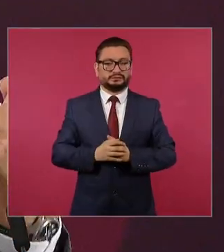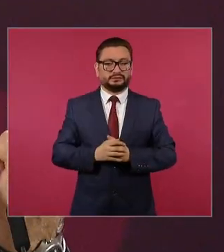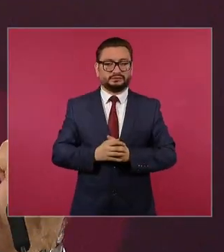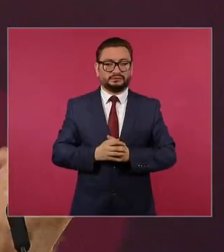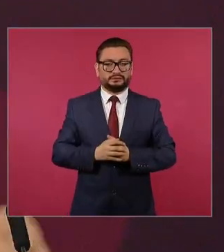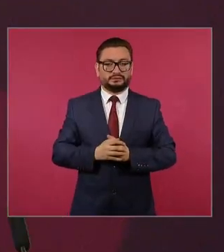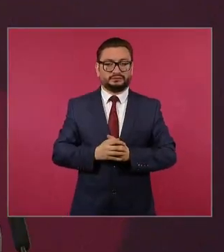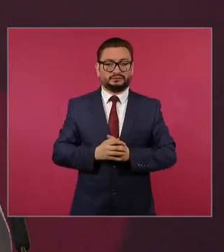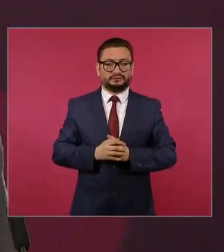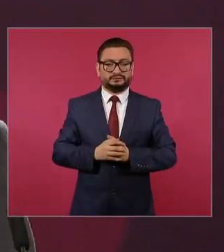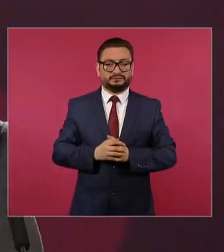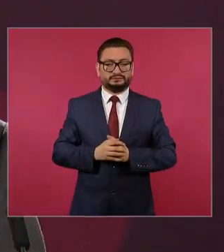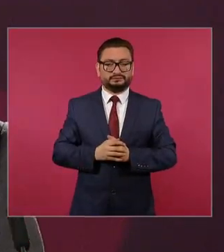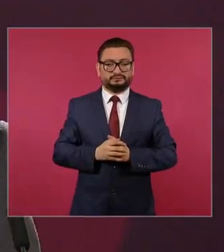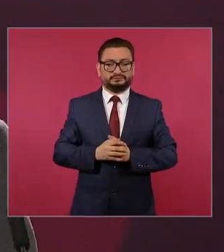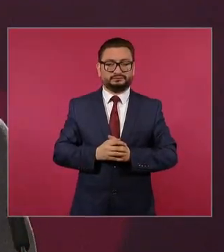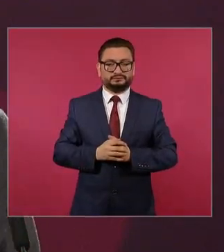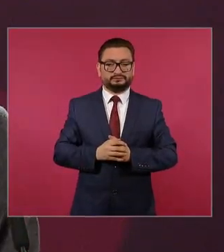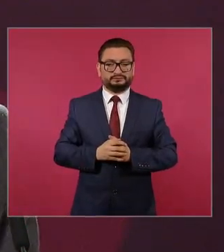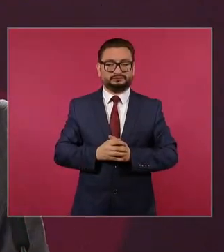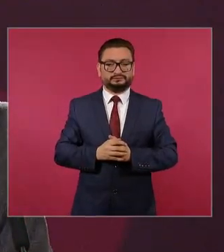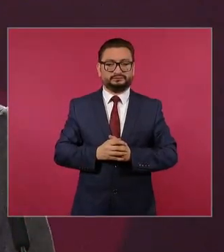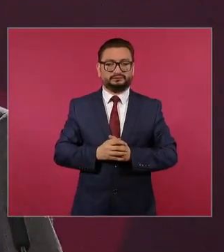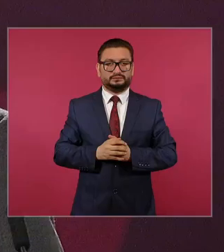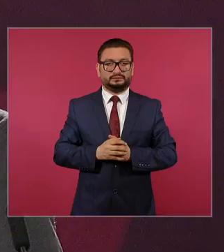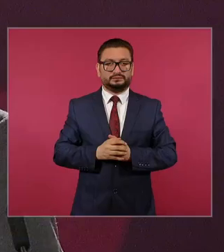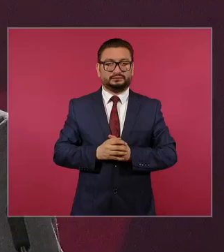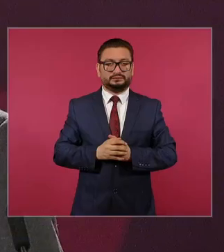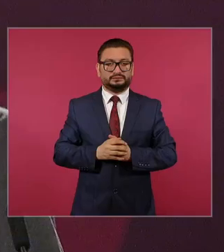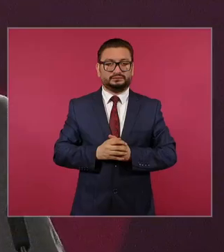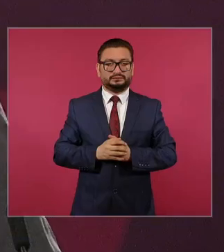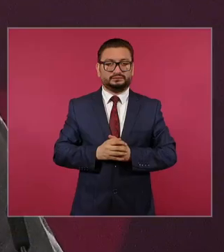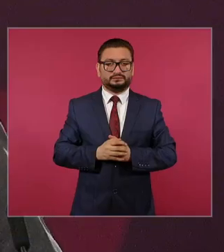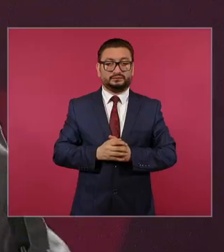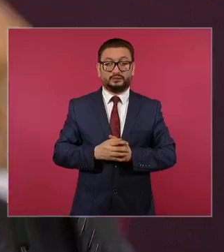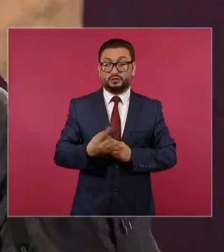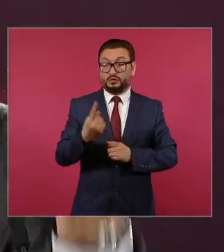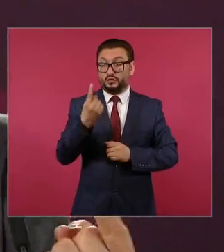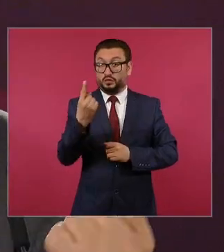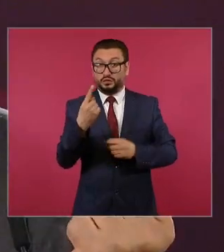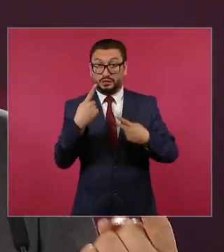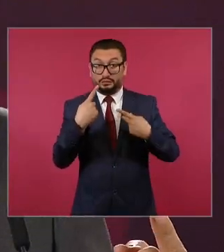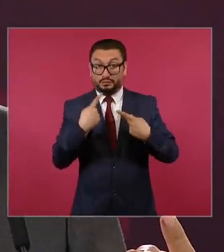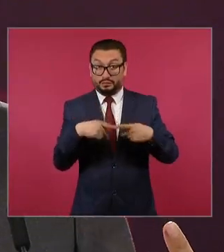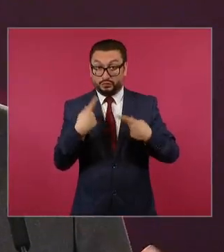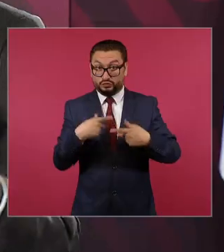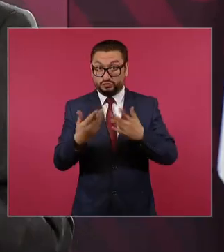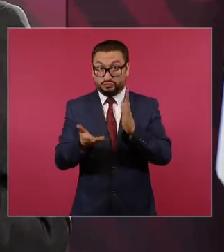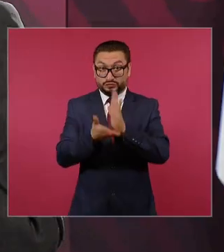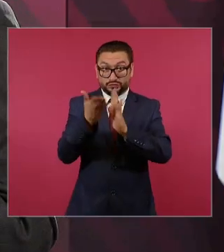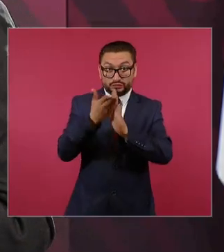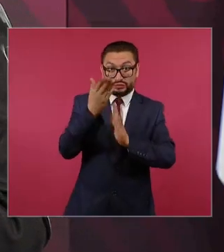vale lo mismo del voto de un campesino, de un obrero,